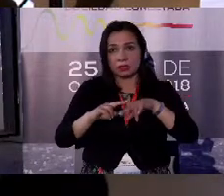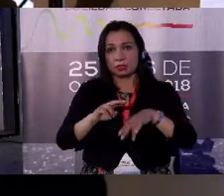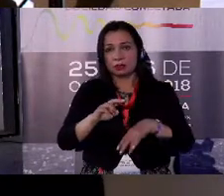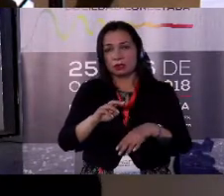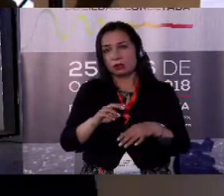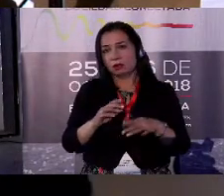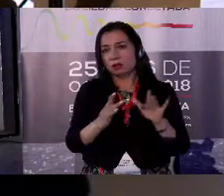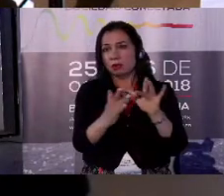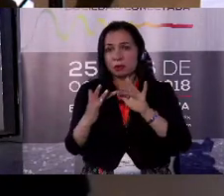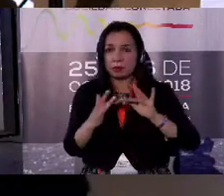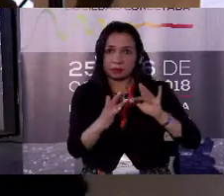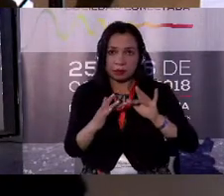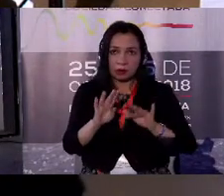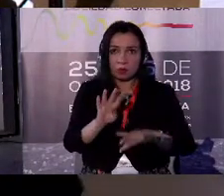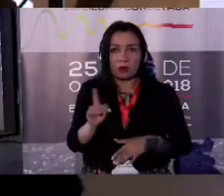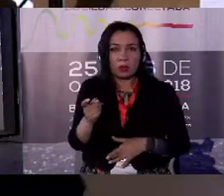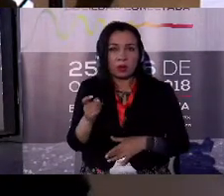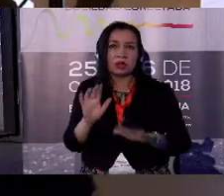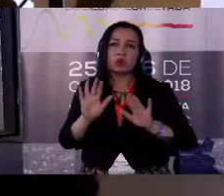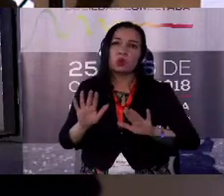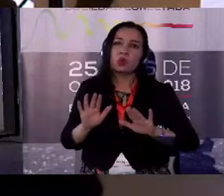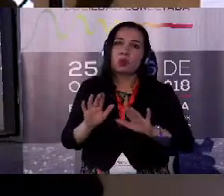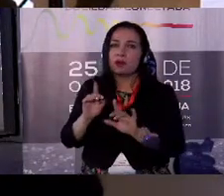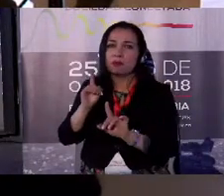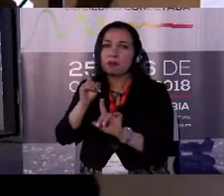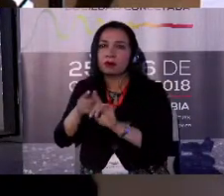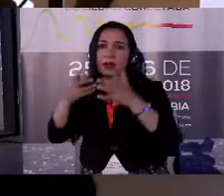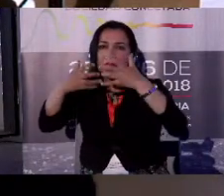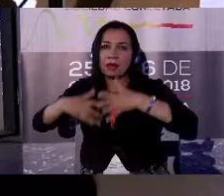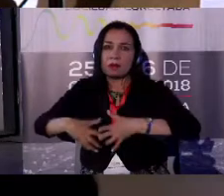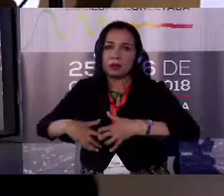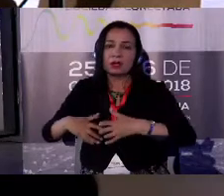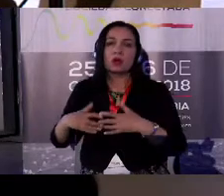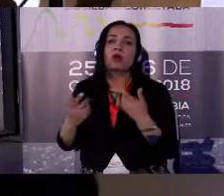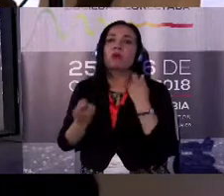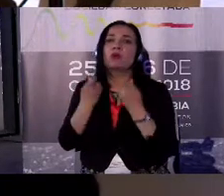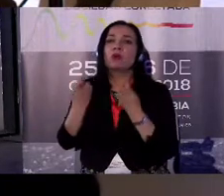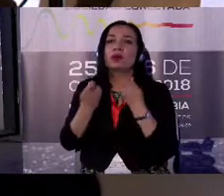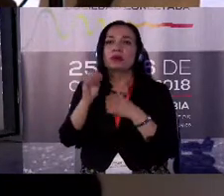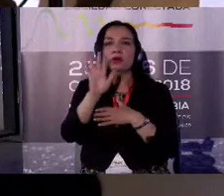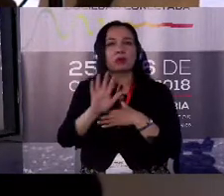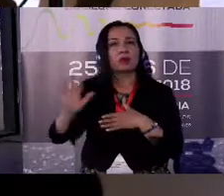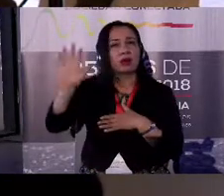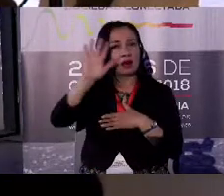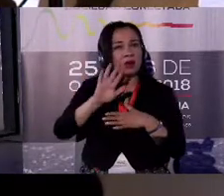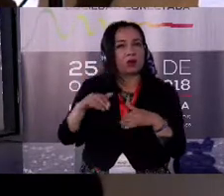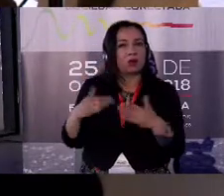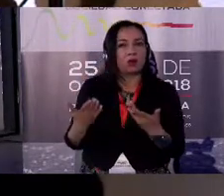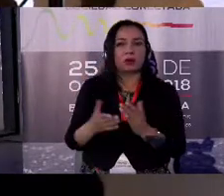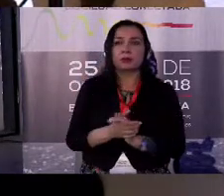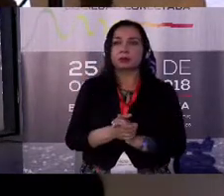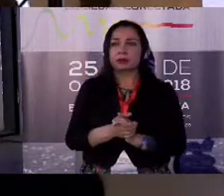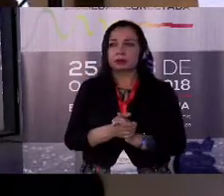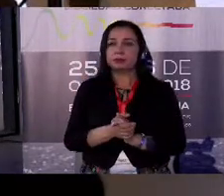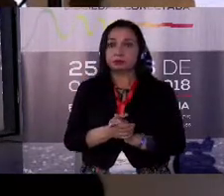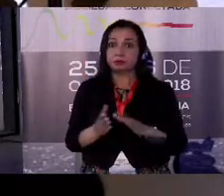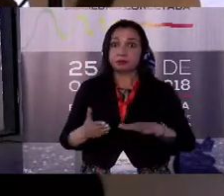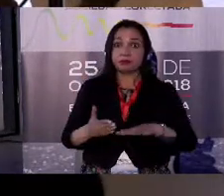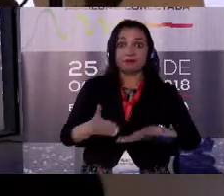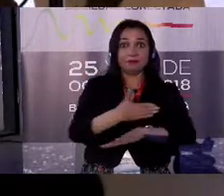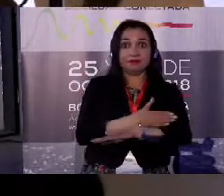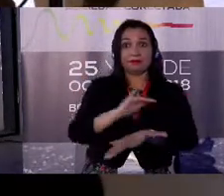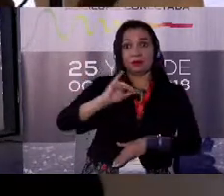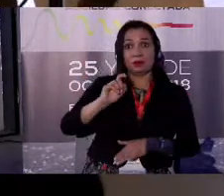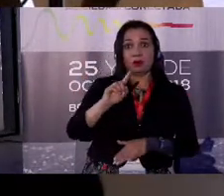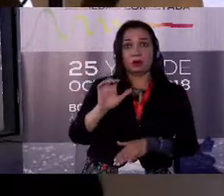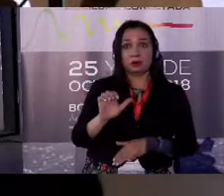las empresas. ¿Querés contarnos un poco cómo ves el desarrollo de esos casos de negocio en la región? Sí, bueno, José, un poco les decía que la